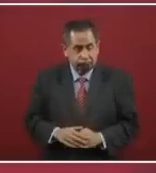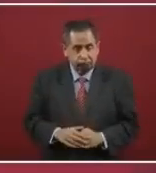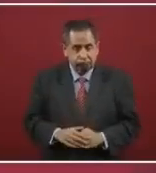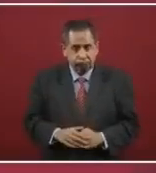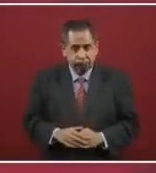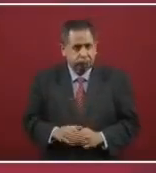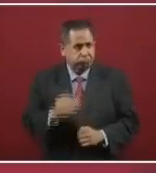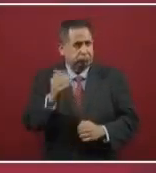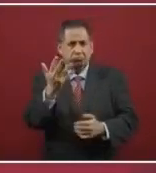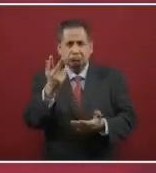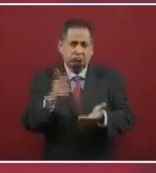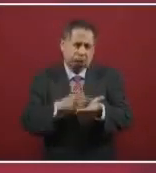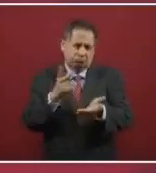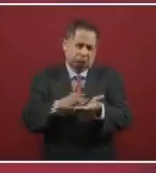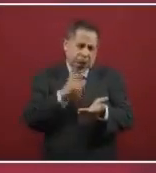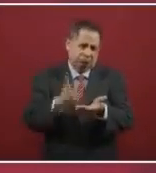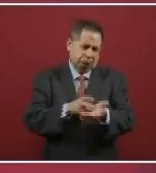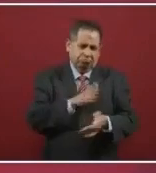...50 veces,